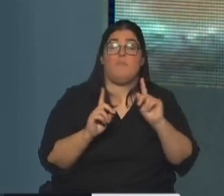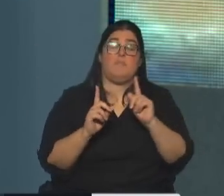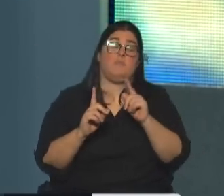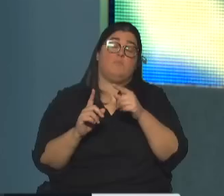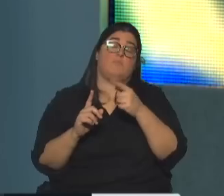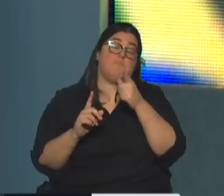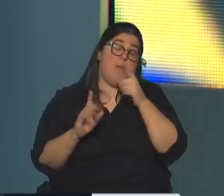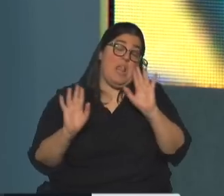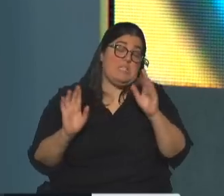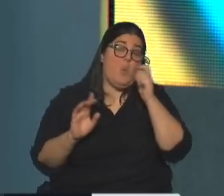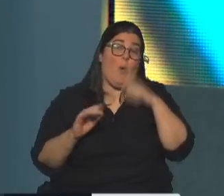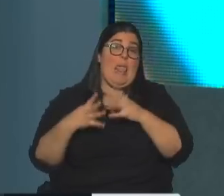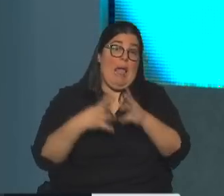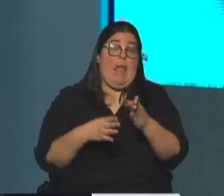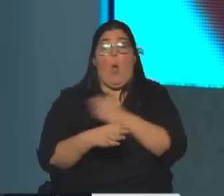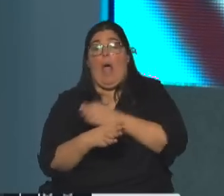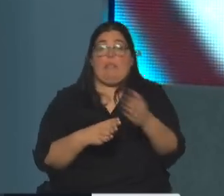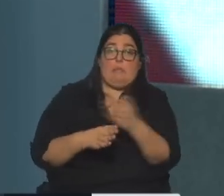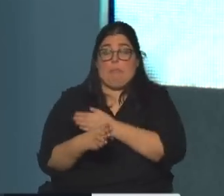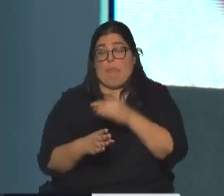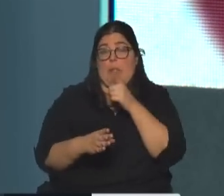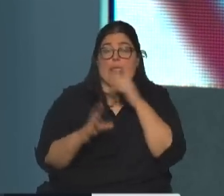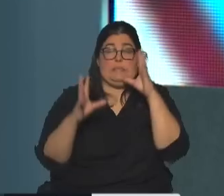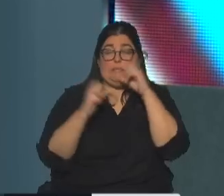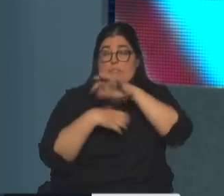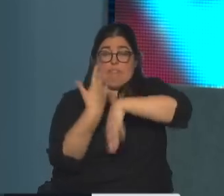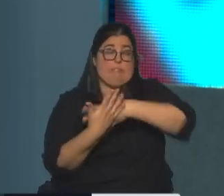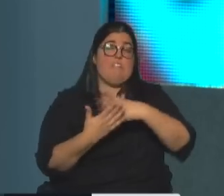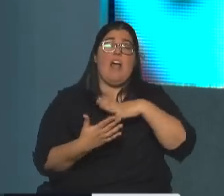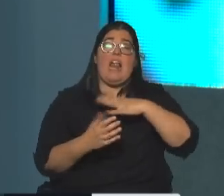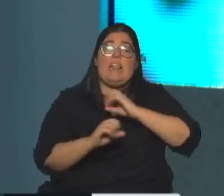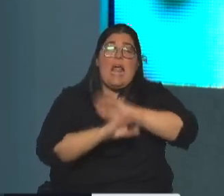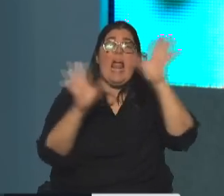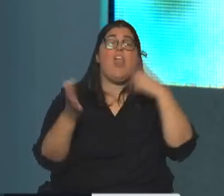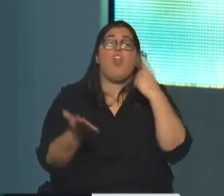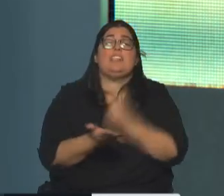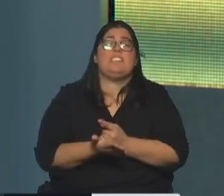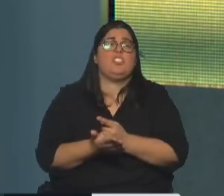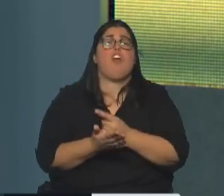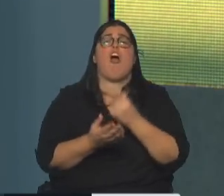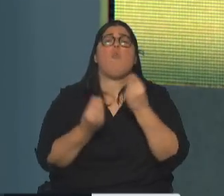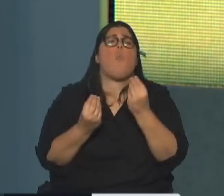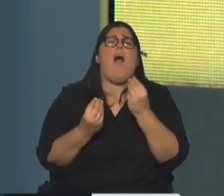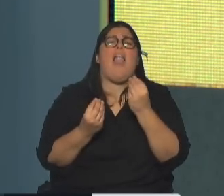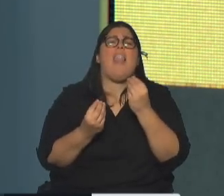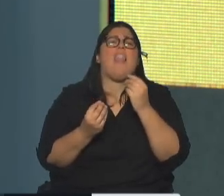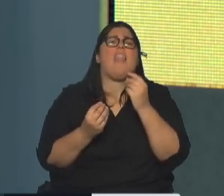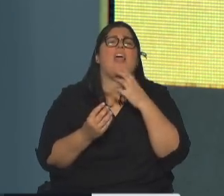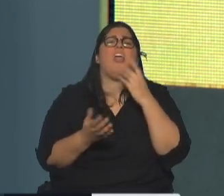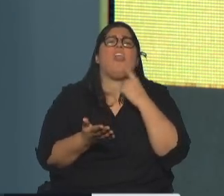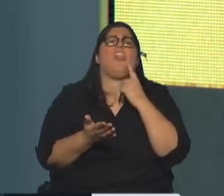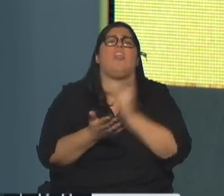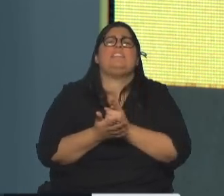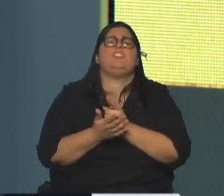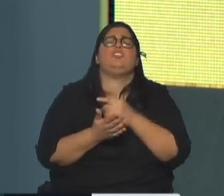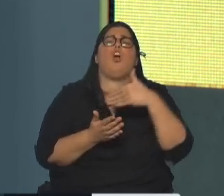ser a partir de la guerra en Ucrania o antes, y no termina de entender o no termina de definir cuál va a ser su política para Medio Oriente. Se